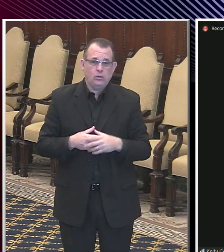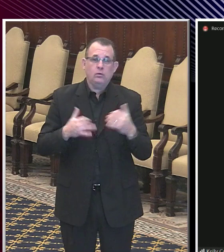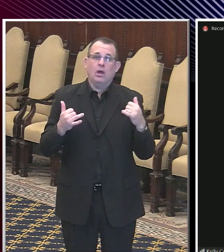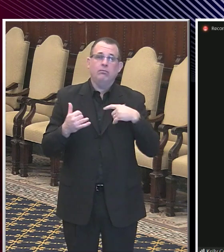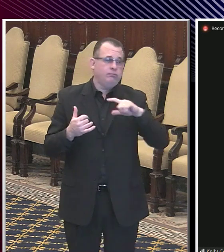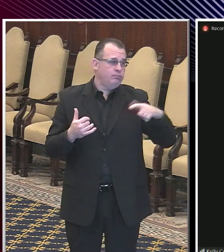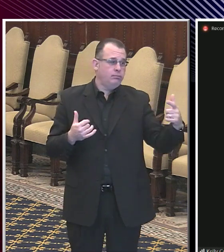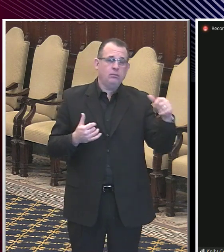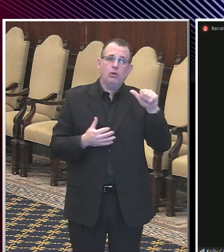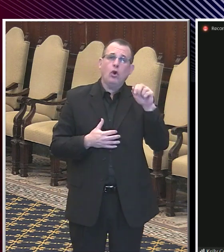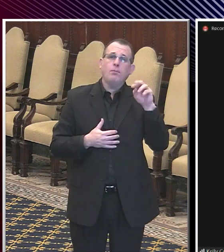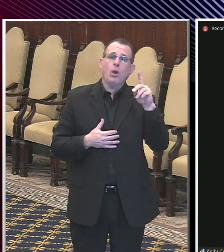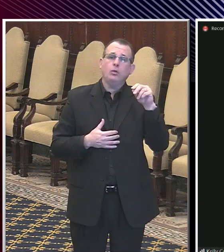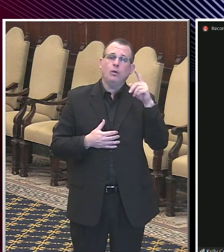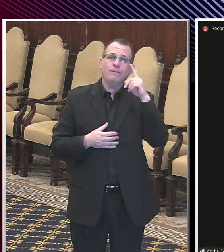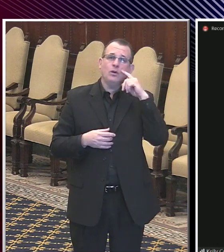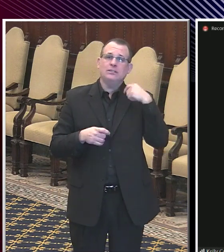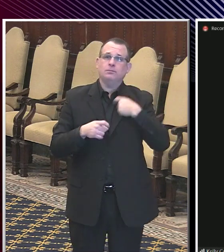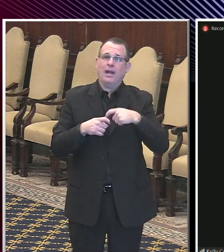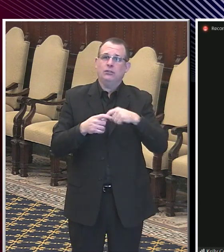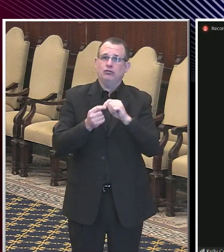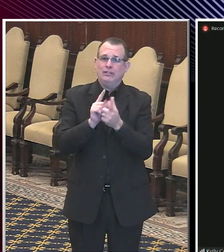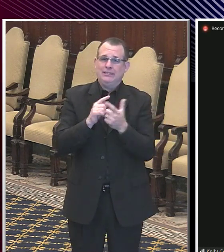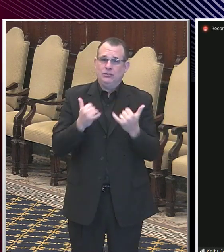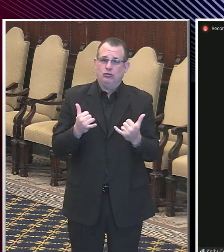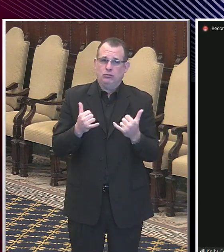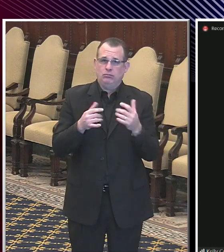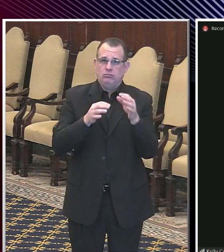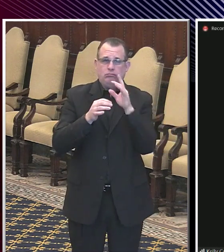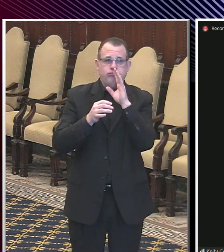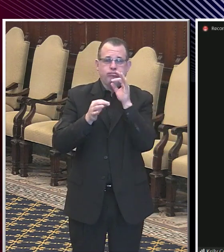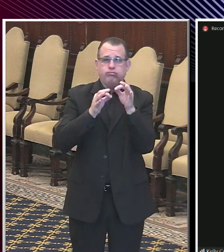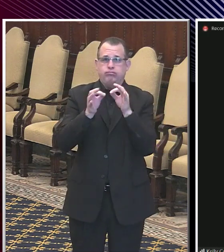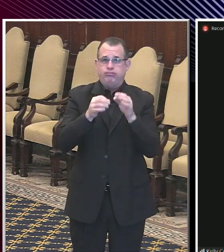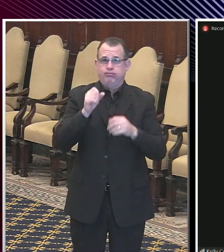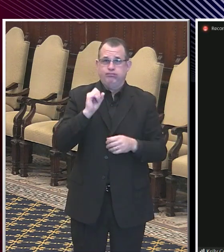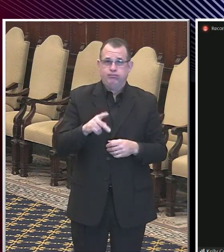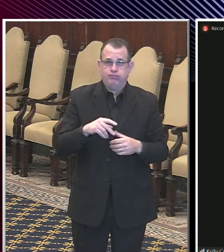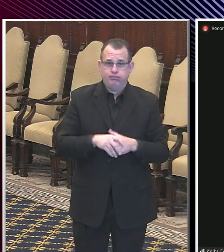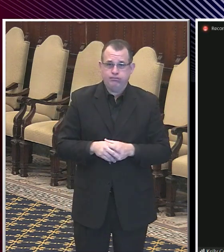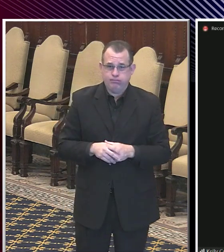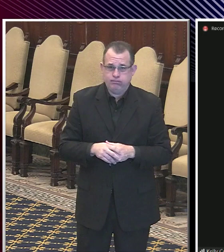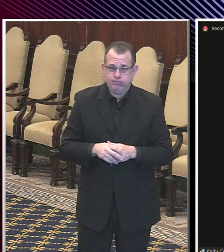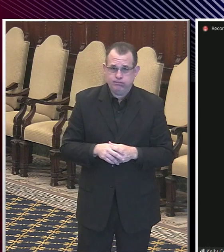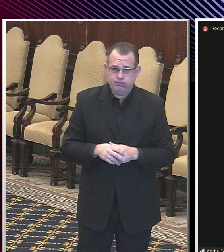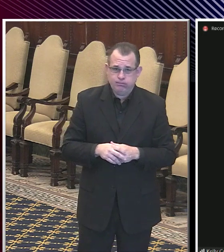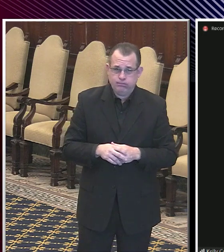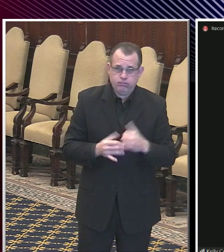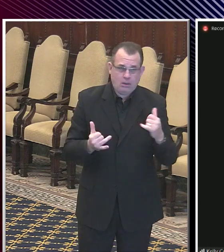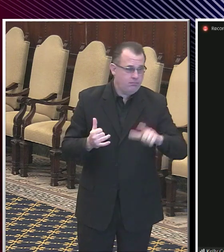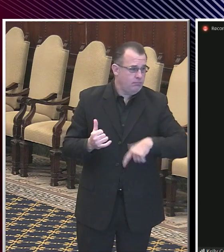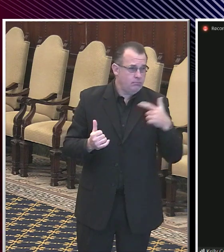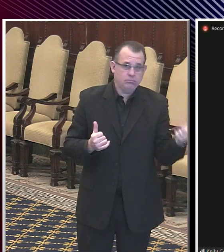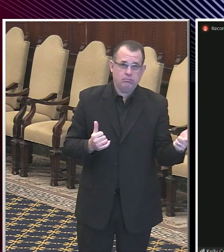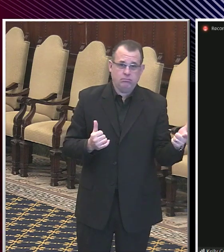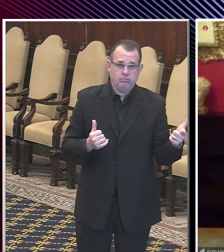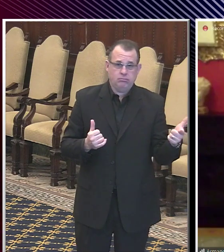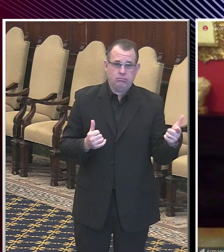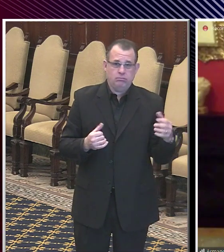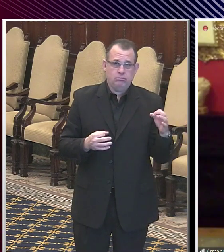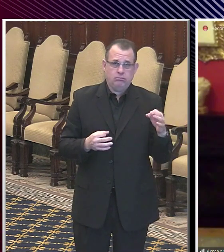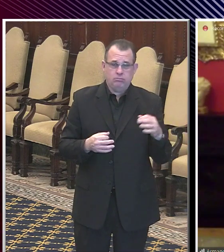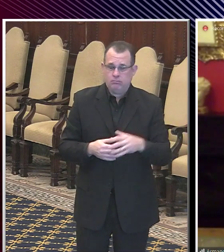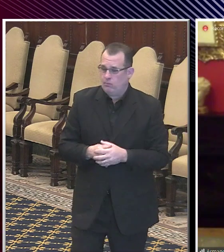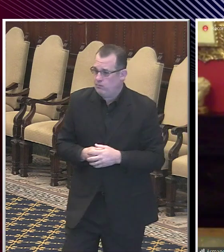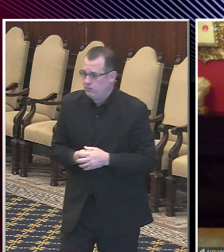deliver a Spanish language translation of both the mayor and Dr. Farley's remarks. Armando. Mensaje